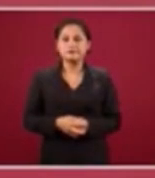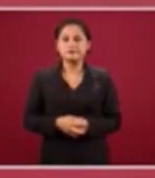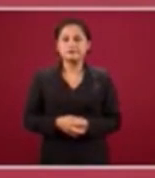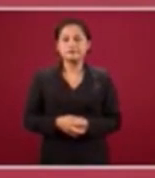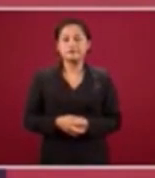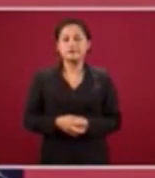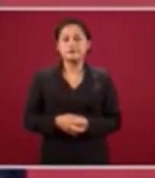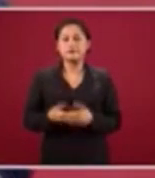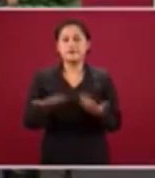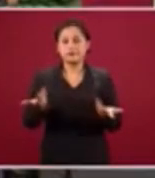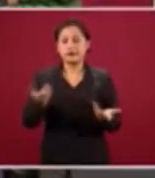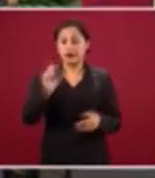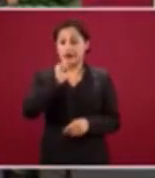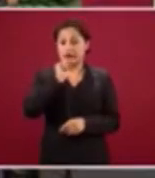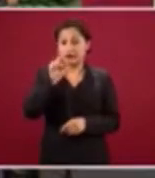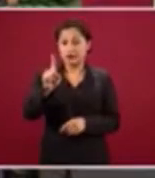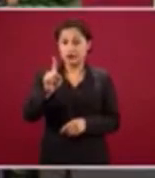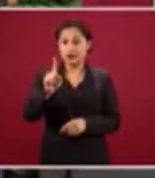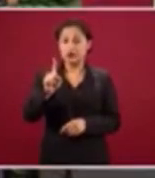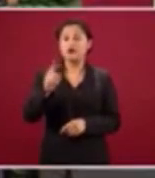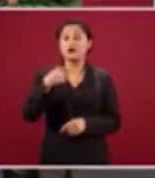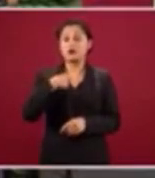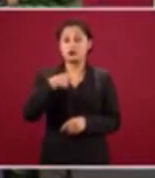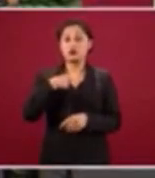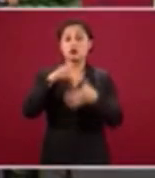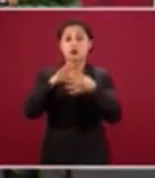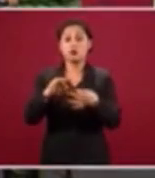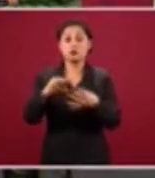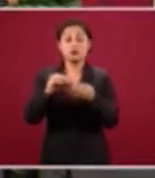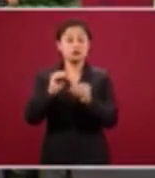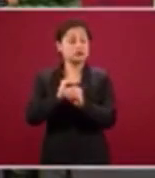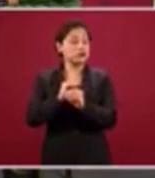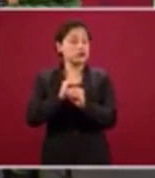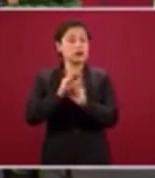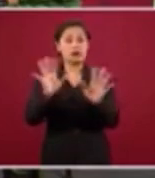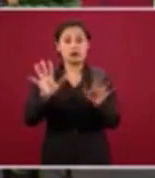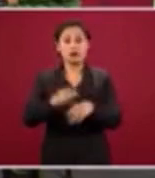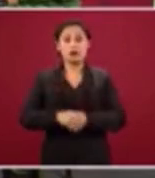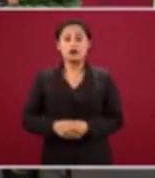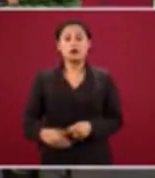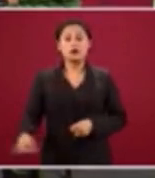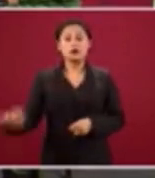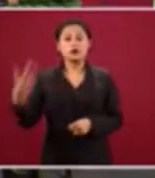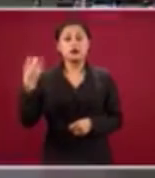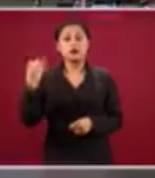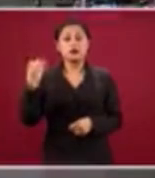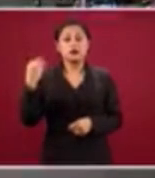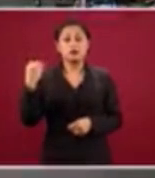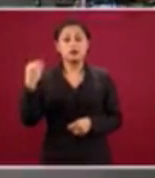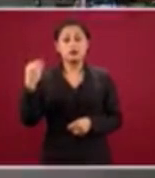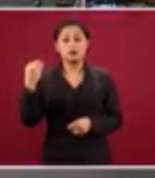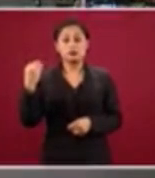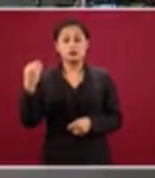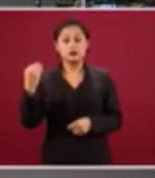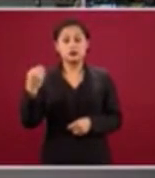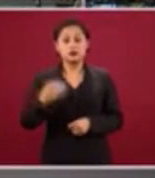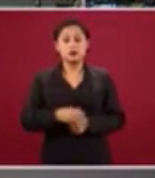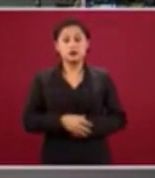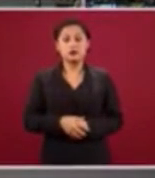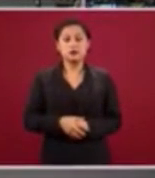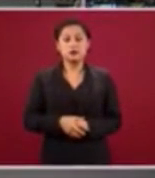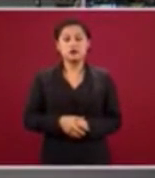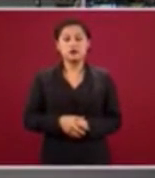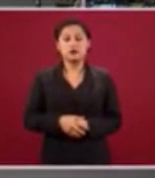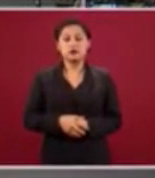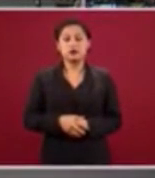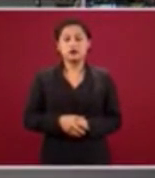aclarar muy bien, ¿sí?, de que… Hablar concretamente, o sea, si entendemos el tema… Sí,